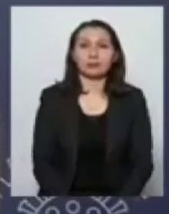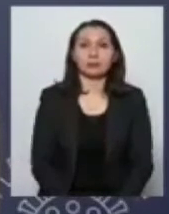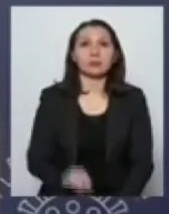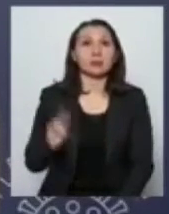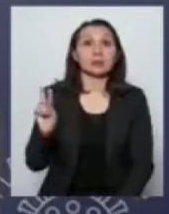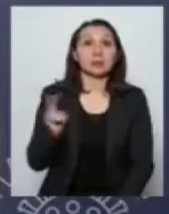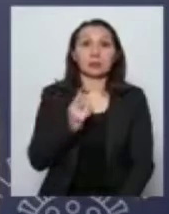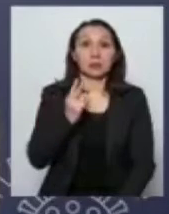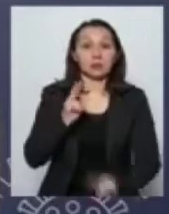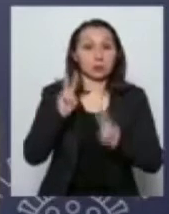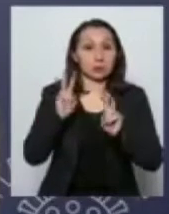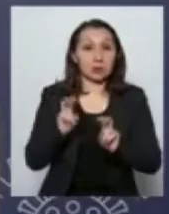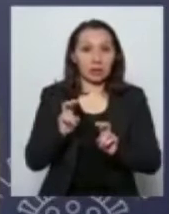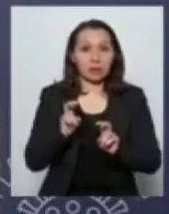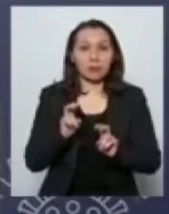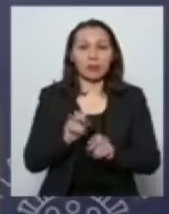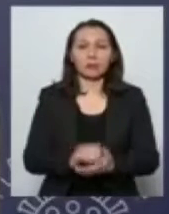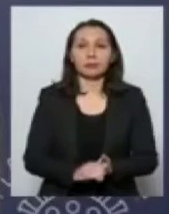En segundo lugar,